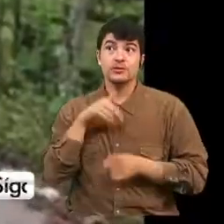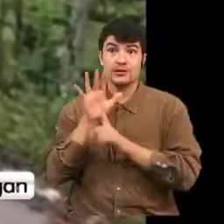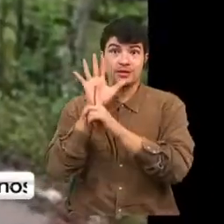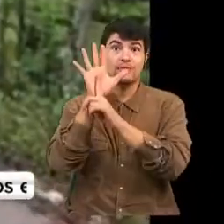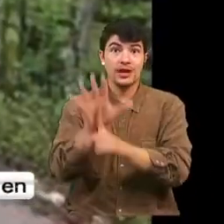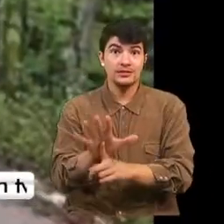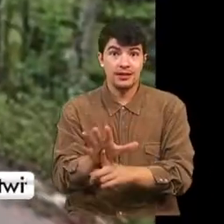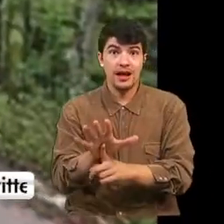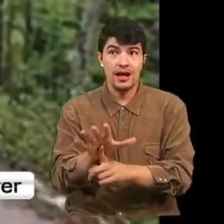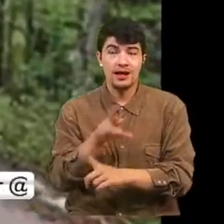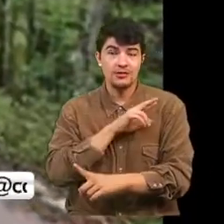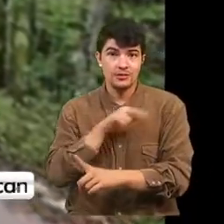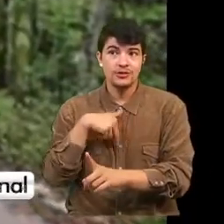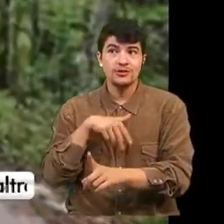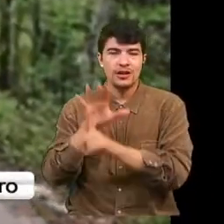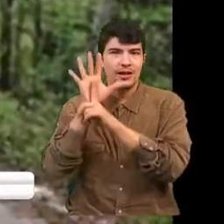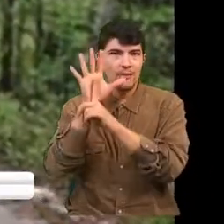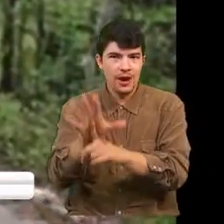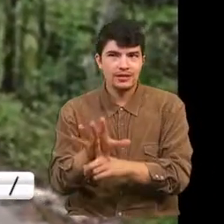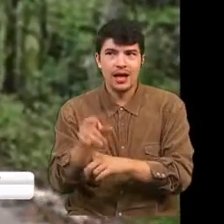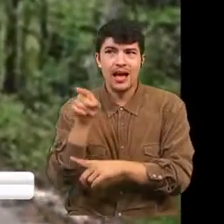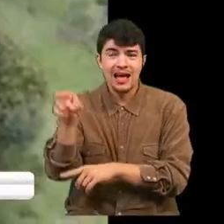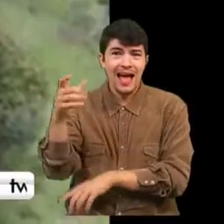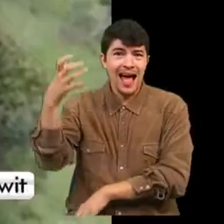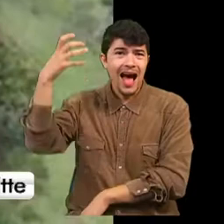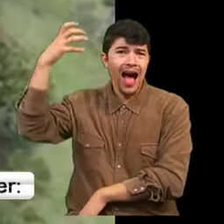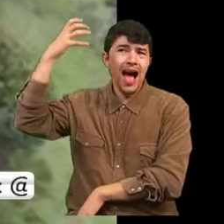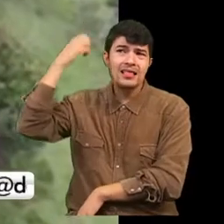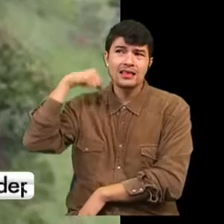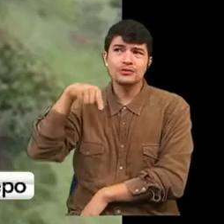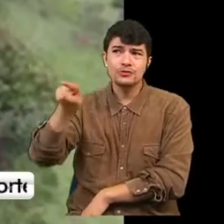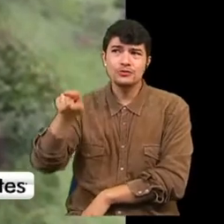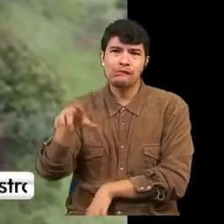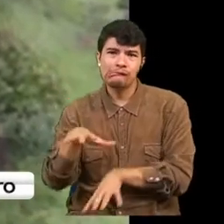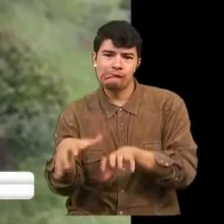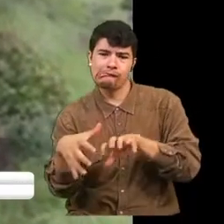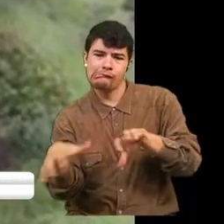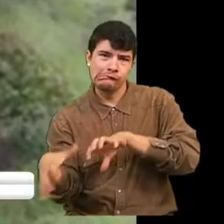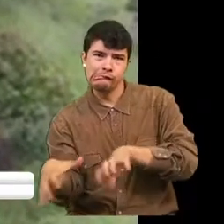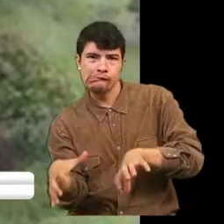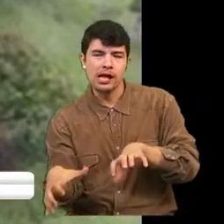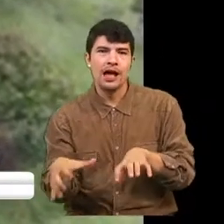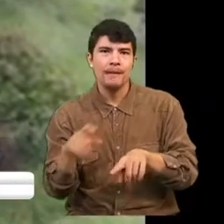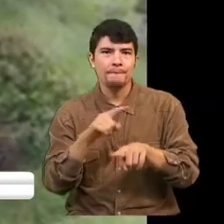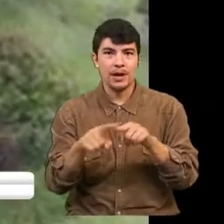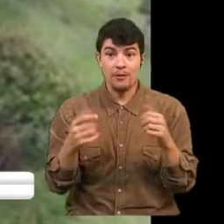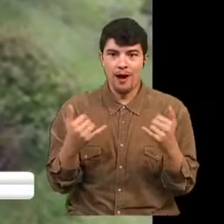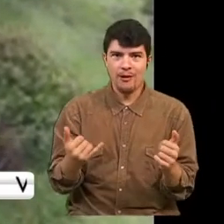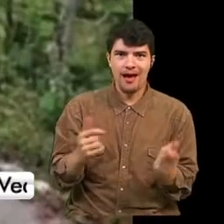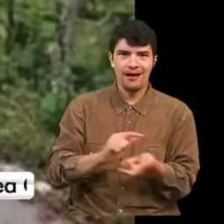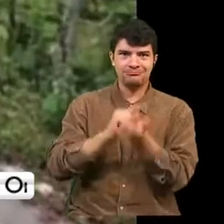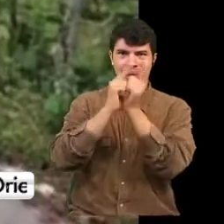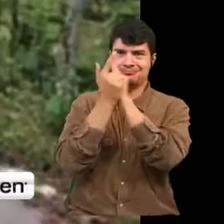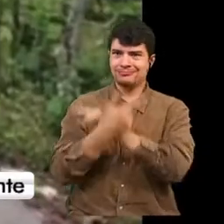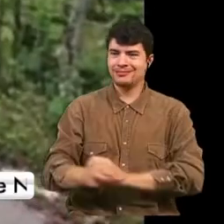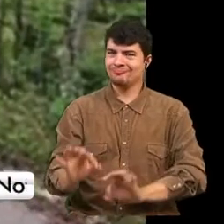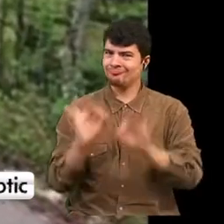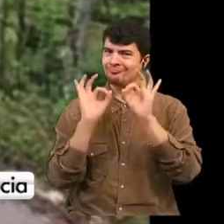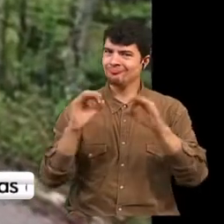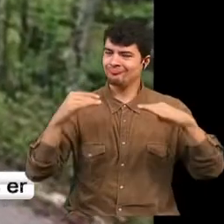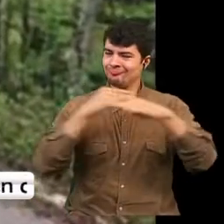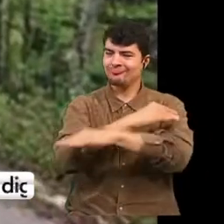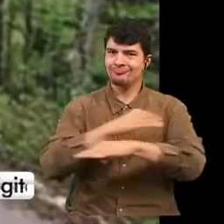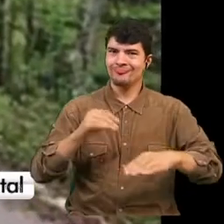este punto que ven ustedes en sus pantallas, así era antes y ya conocemos entonces cómo quedaron estos 17